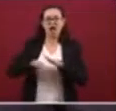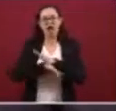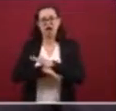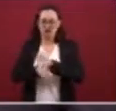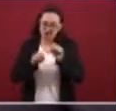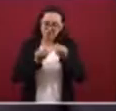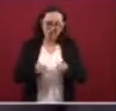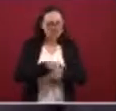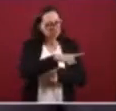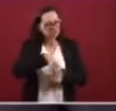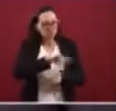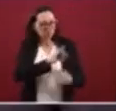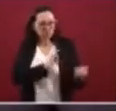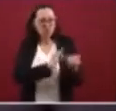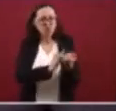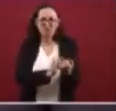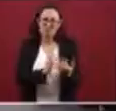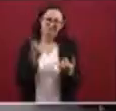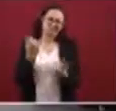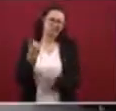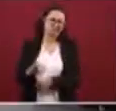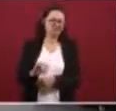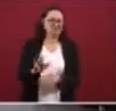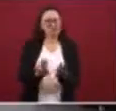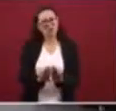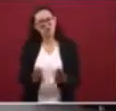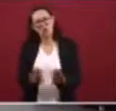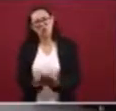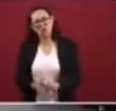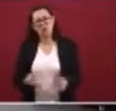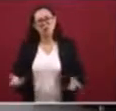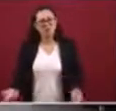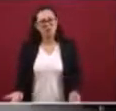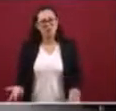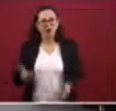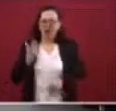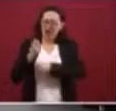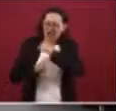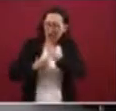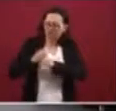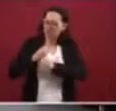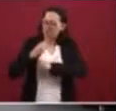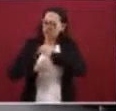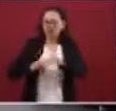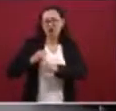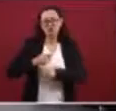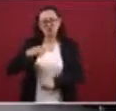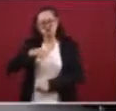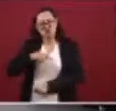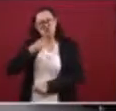¿Qué no dijimos por años? Que el principal problema de México era la corrupción.